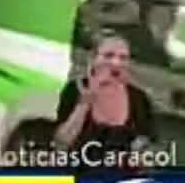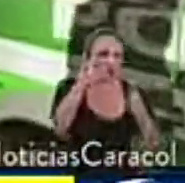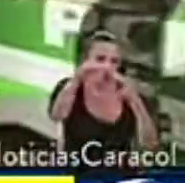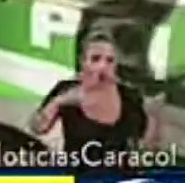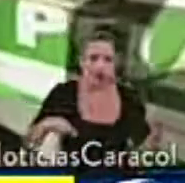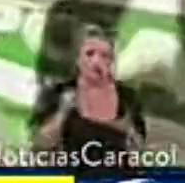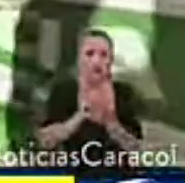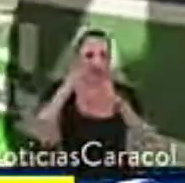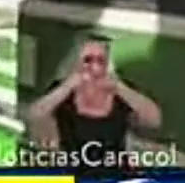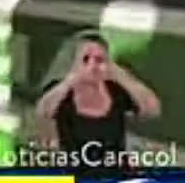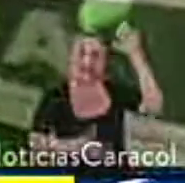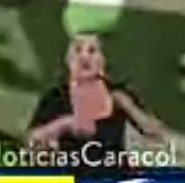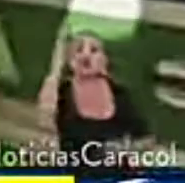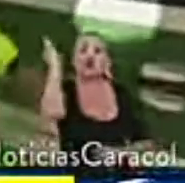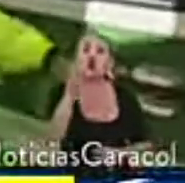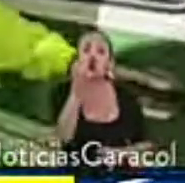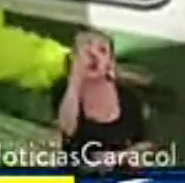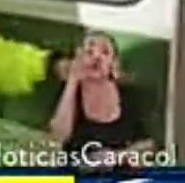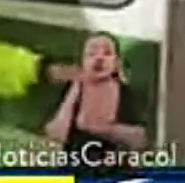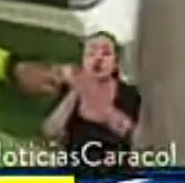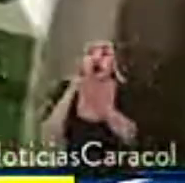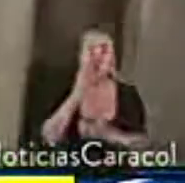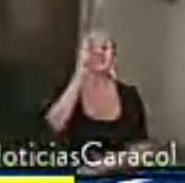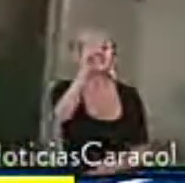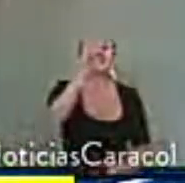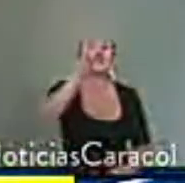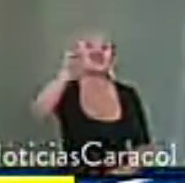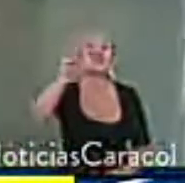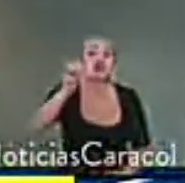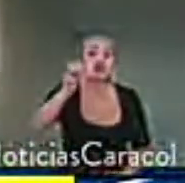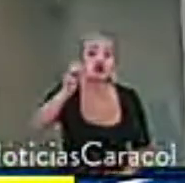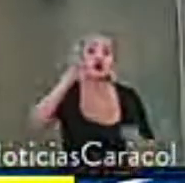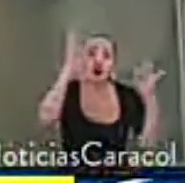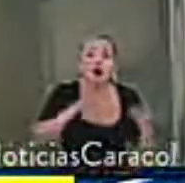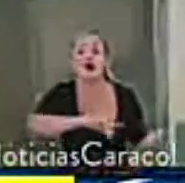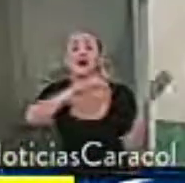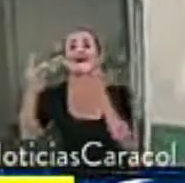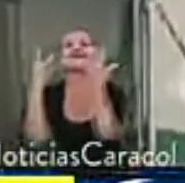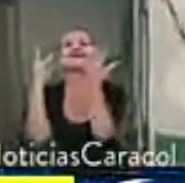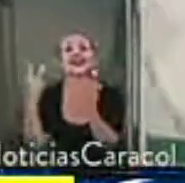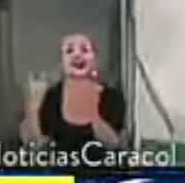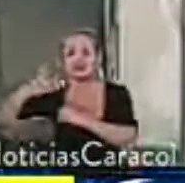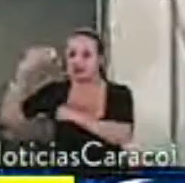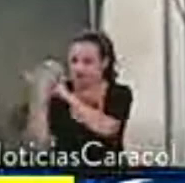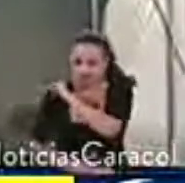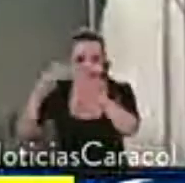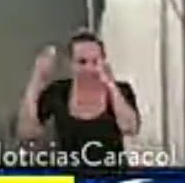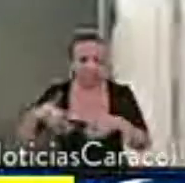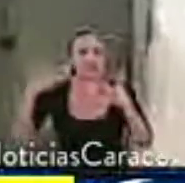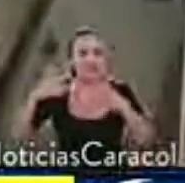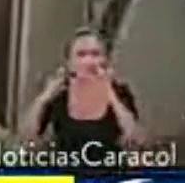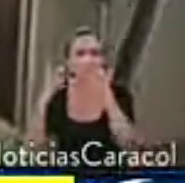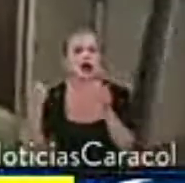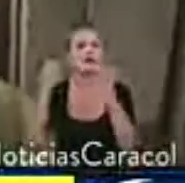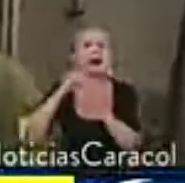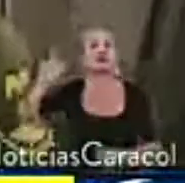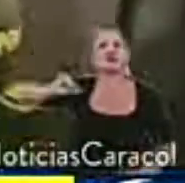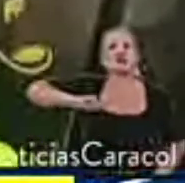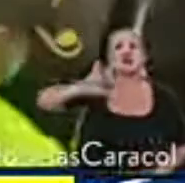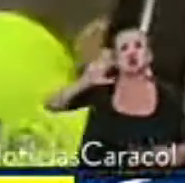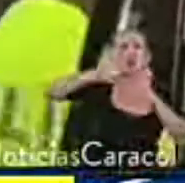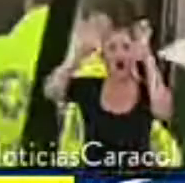Diego, 7 sentencias condenatorias, 8 medidas de aseguramiento por parte de la Interpol con unas circulares azul y roja. Y además,